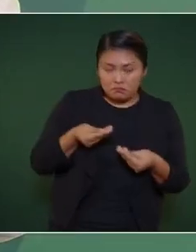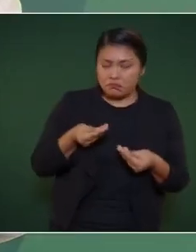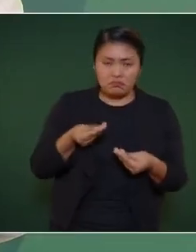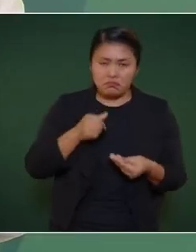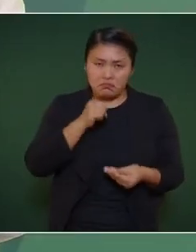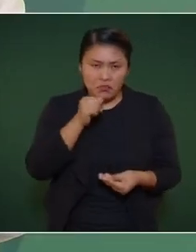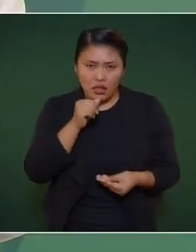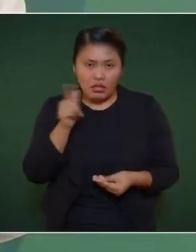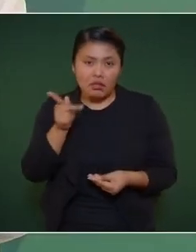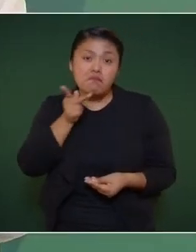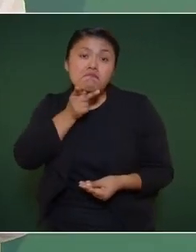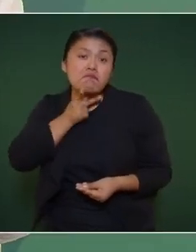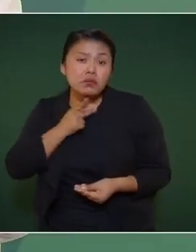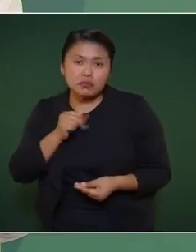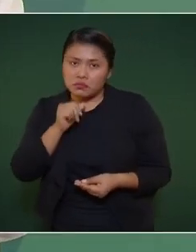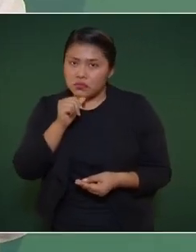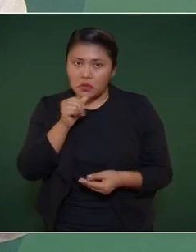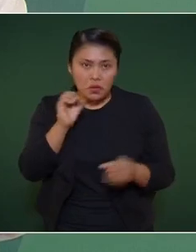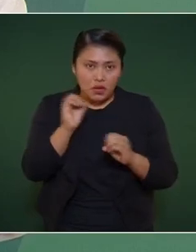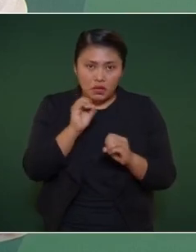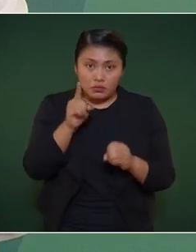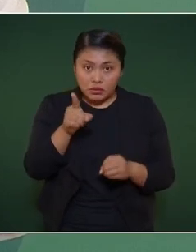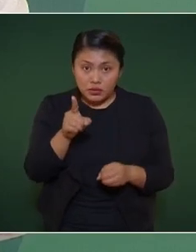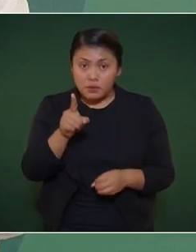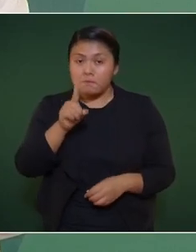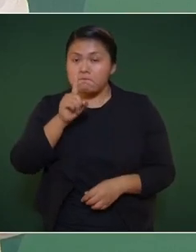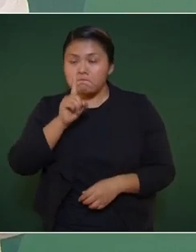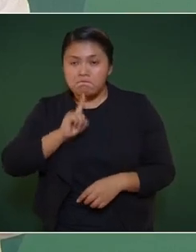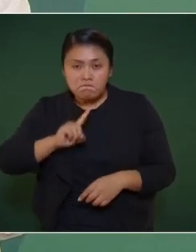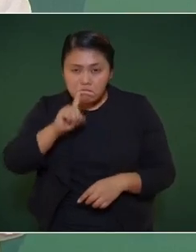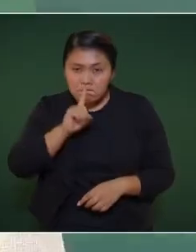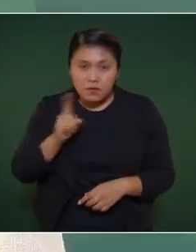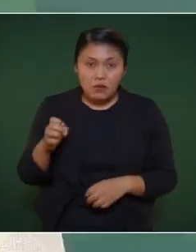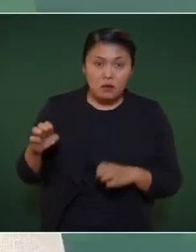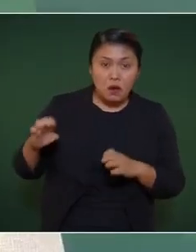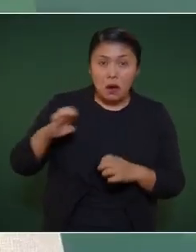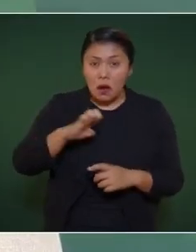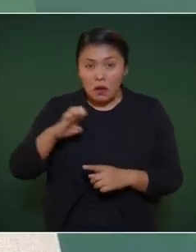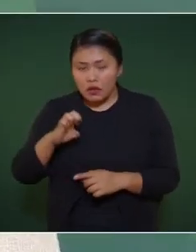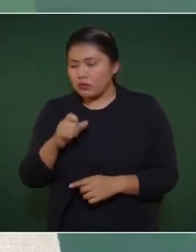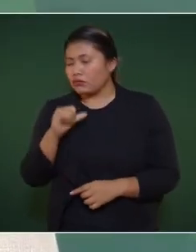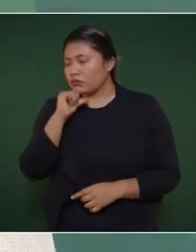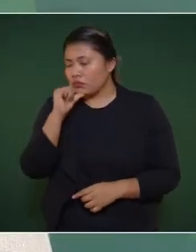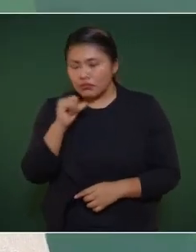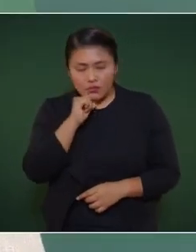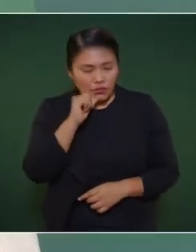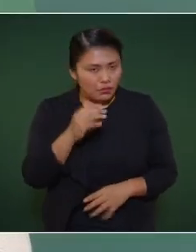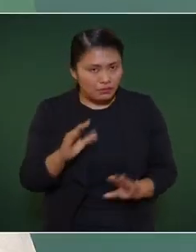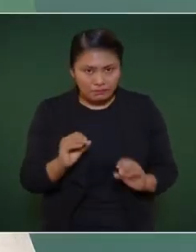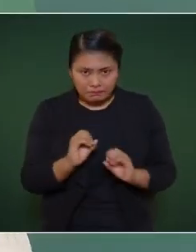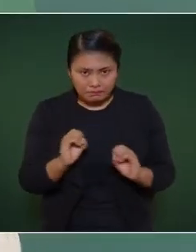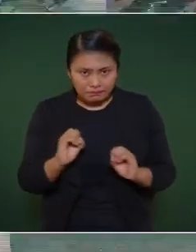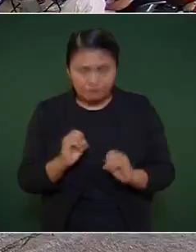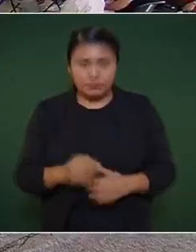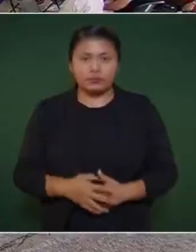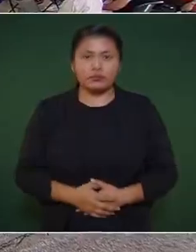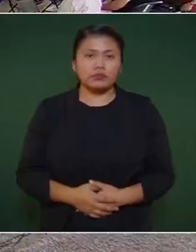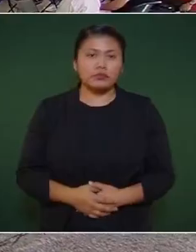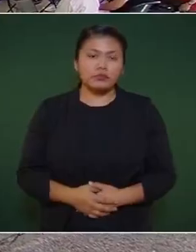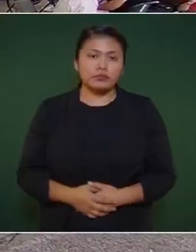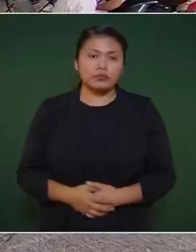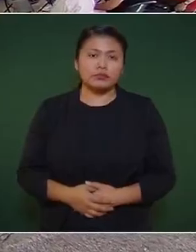petroleros. Que no se dejen engañar. Lo mejor es